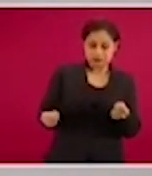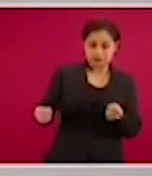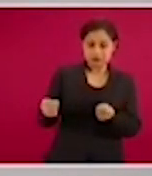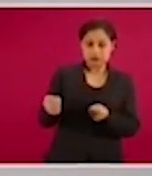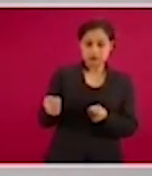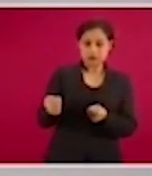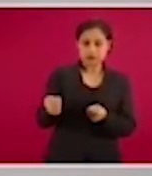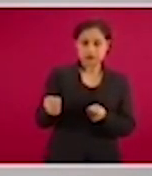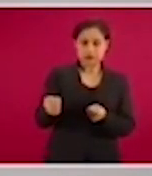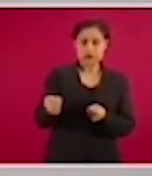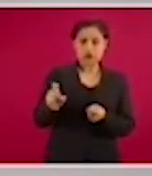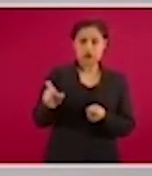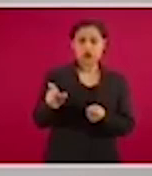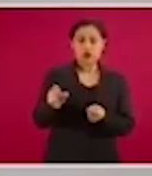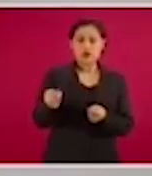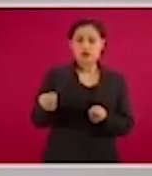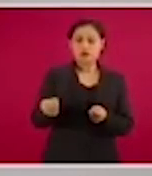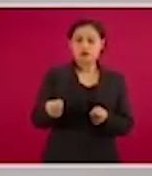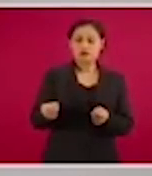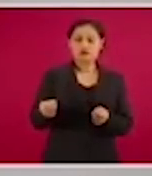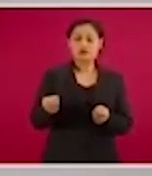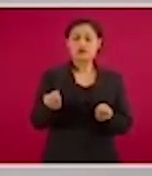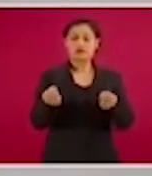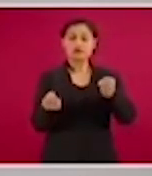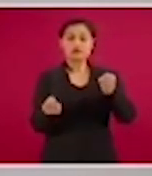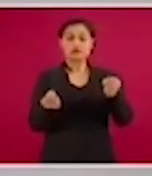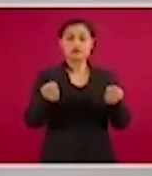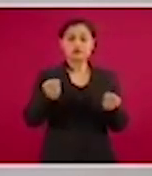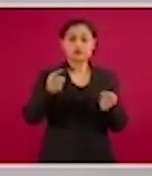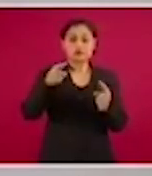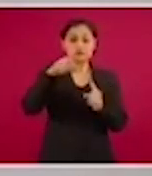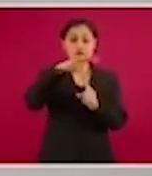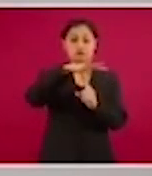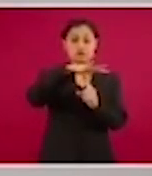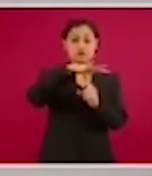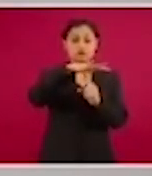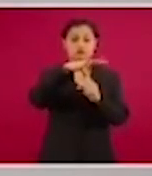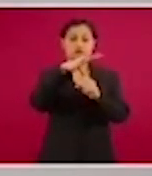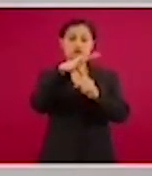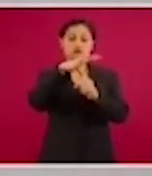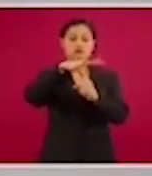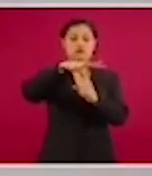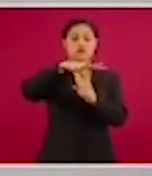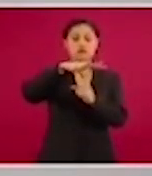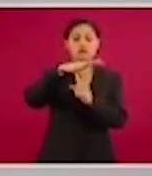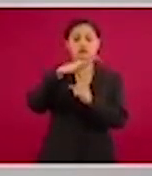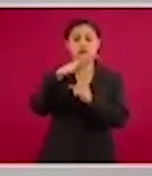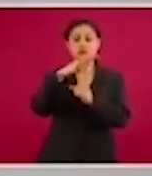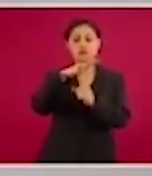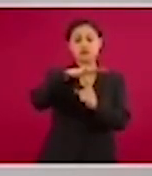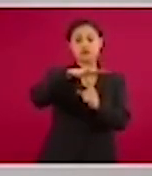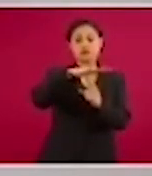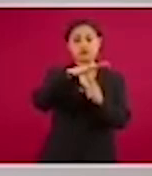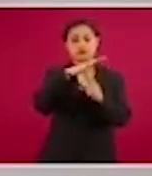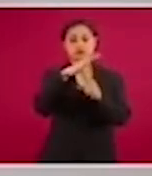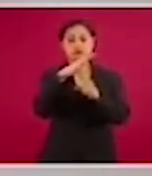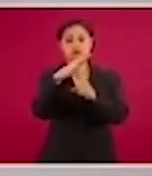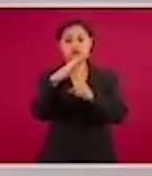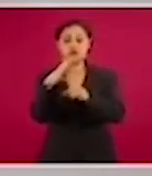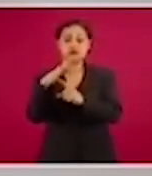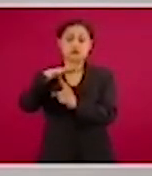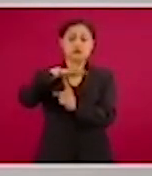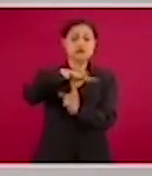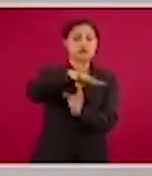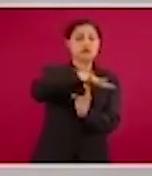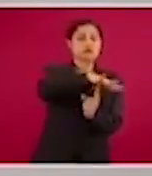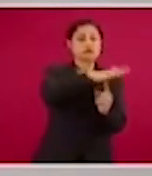se mueven las aspas del rotor principal y a la vez moverse las aspas en helicóptero gira para un lado